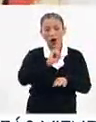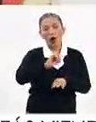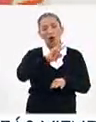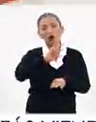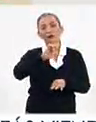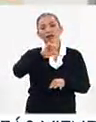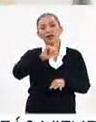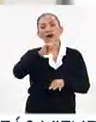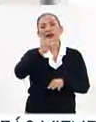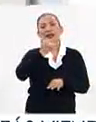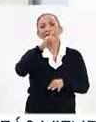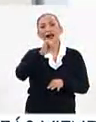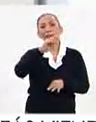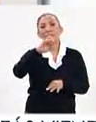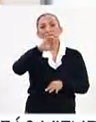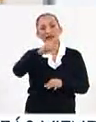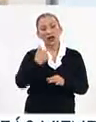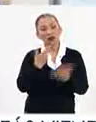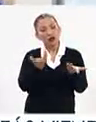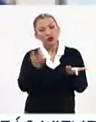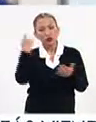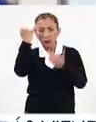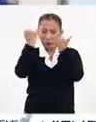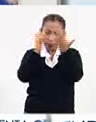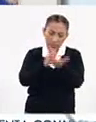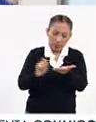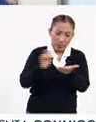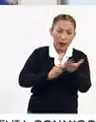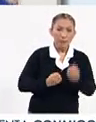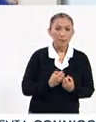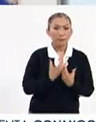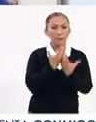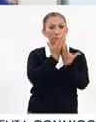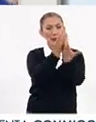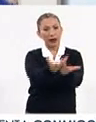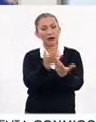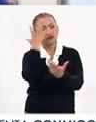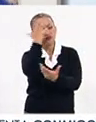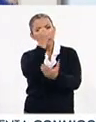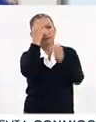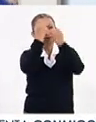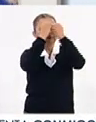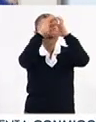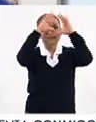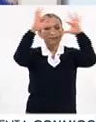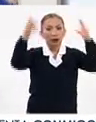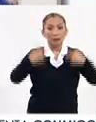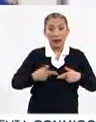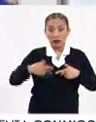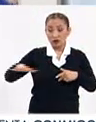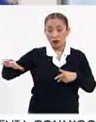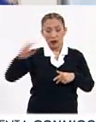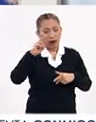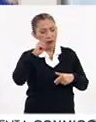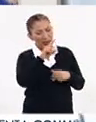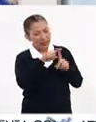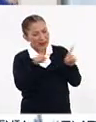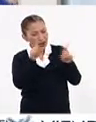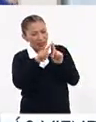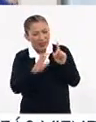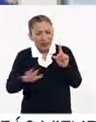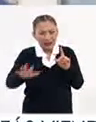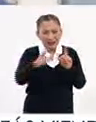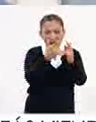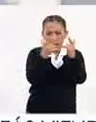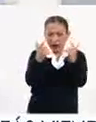y la brisa nos entrega con el dominio de su prosa poética estupendas imágenes que acercan al lector a una multitud de